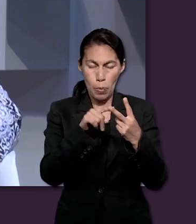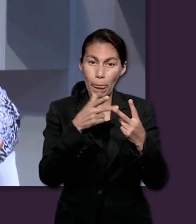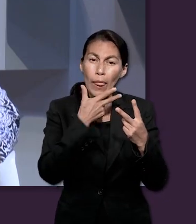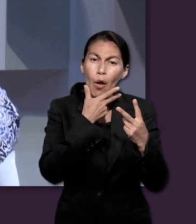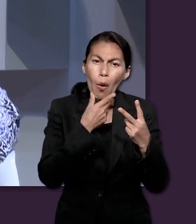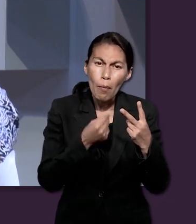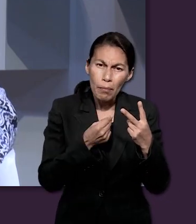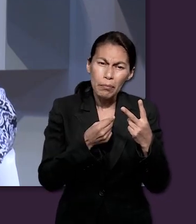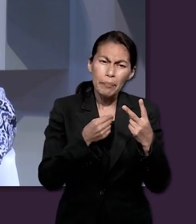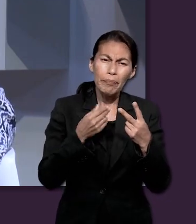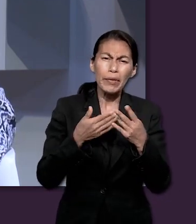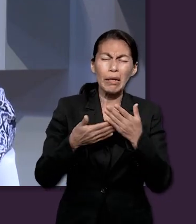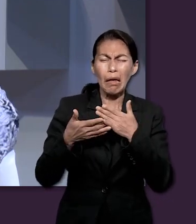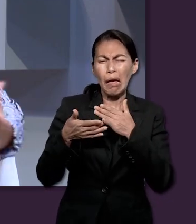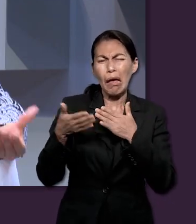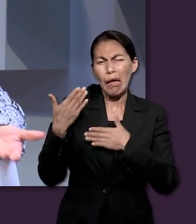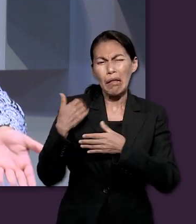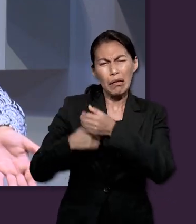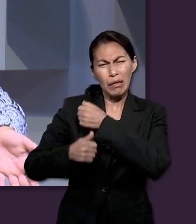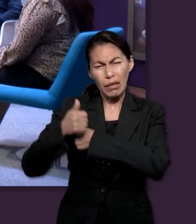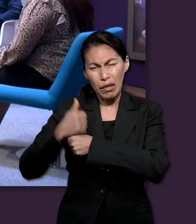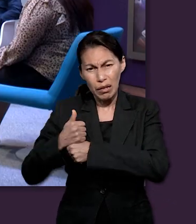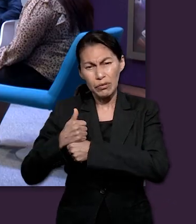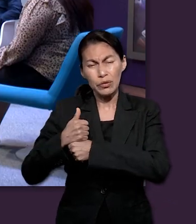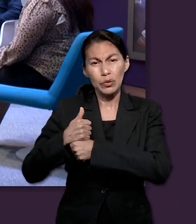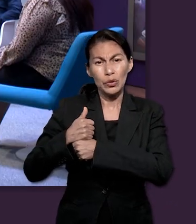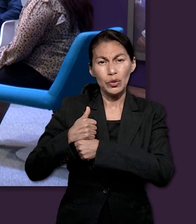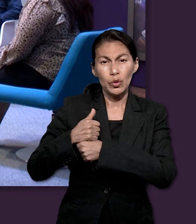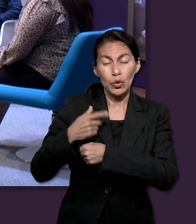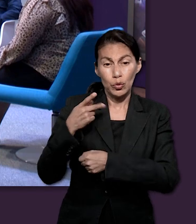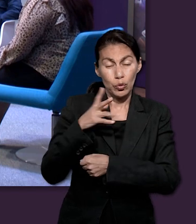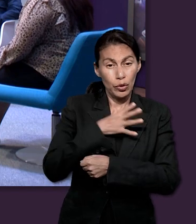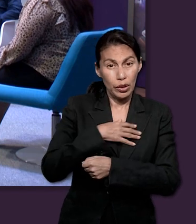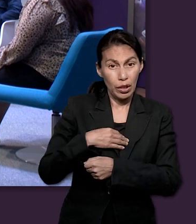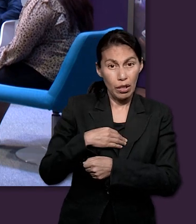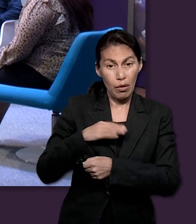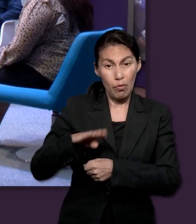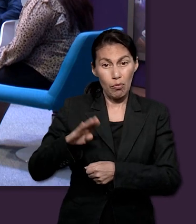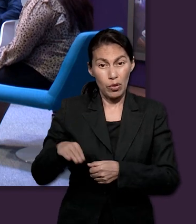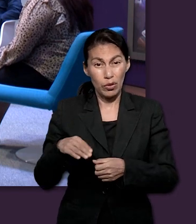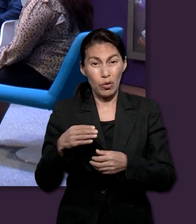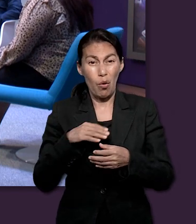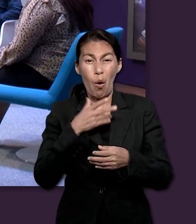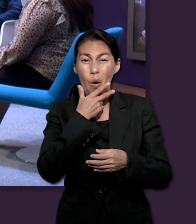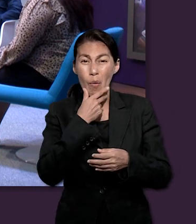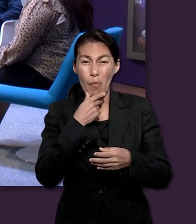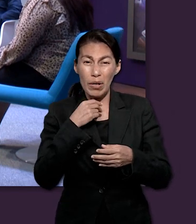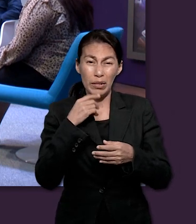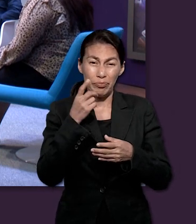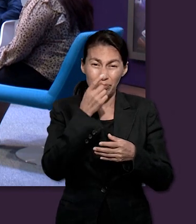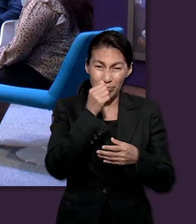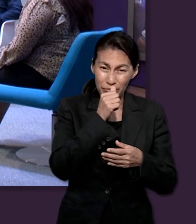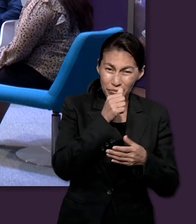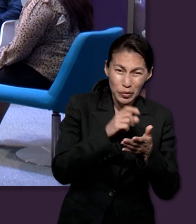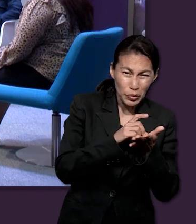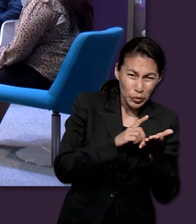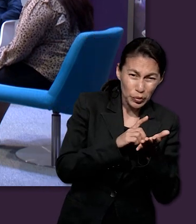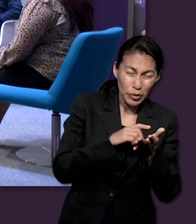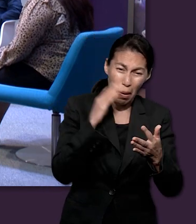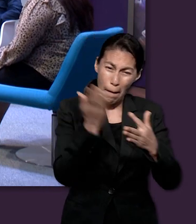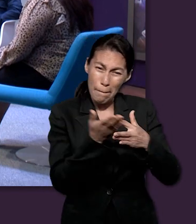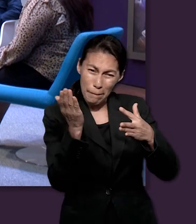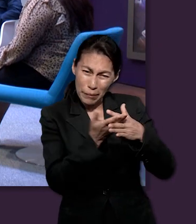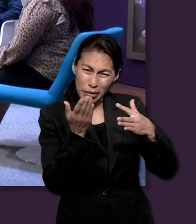en el segundo caso era un hombre que pocos años atrás había perdido a su hija. A ella la habían matado algunos traficantes, pero había